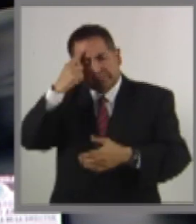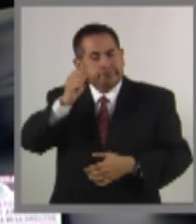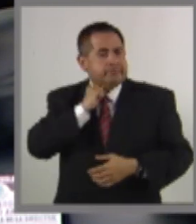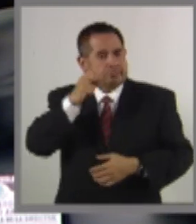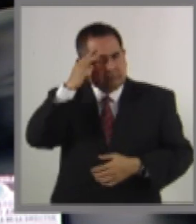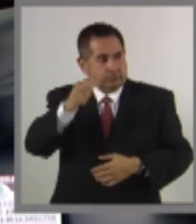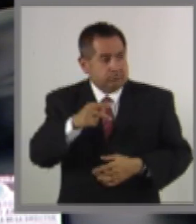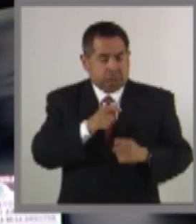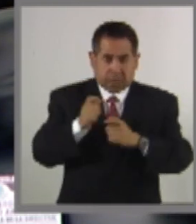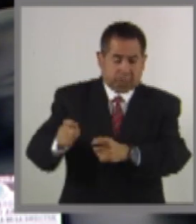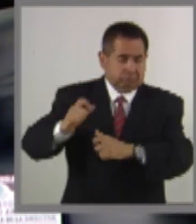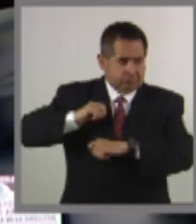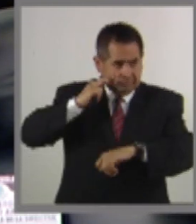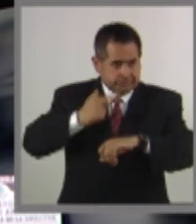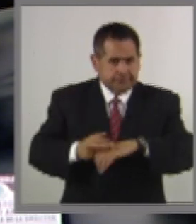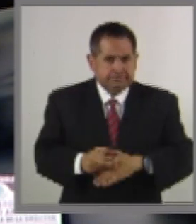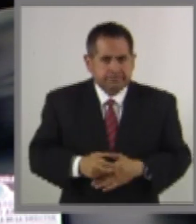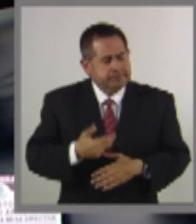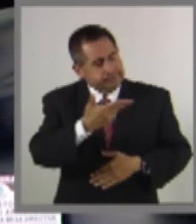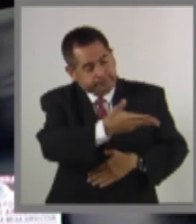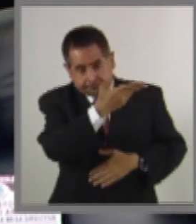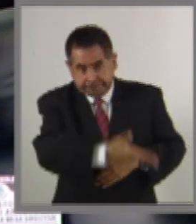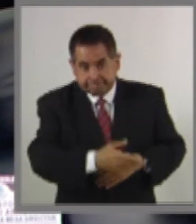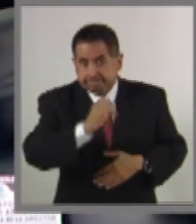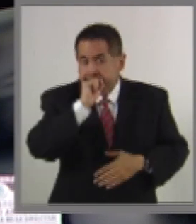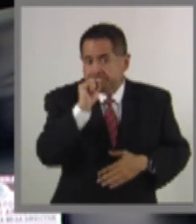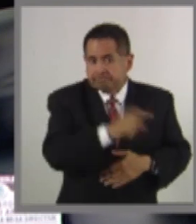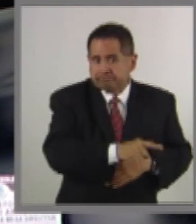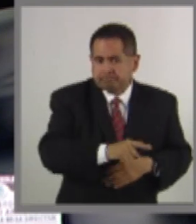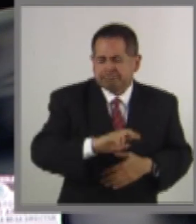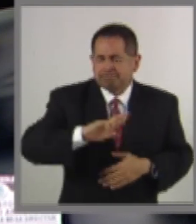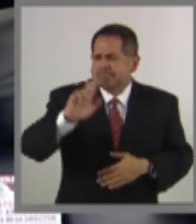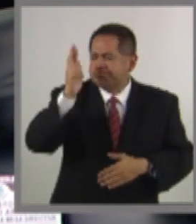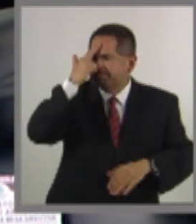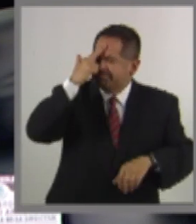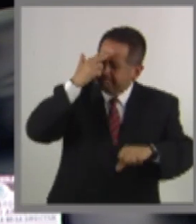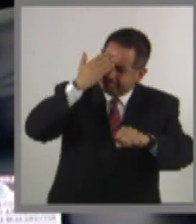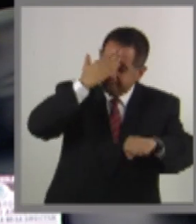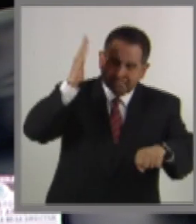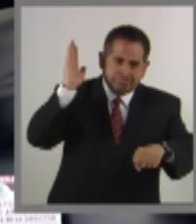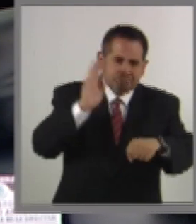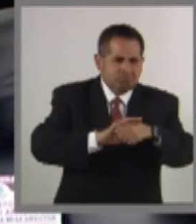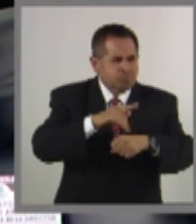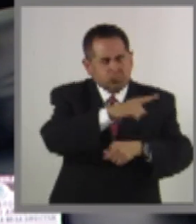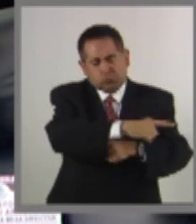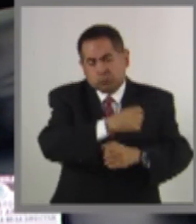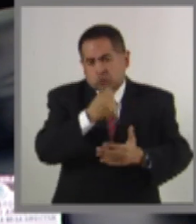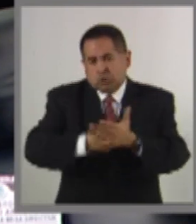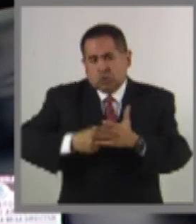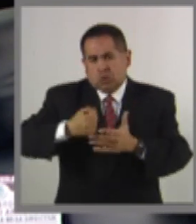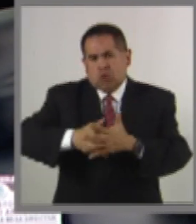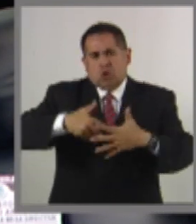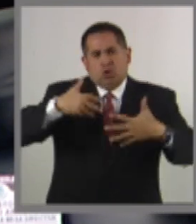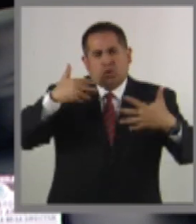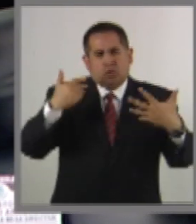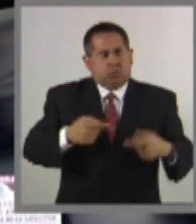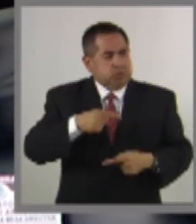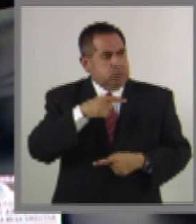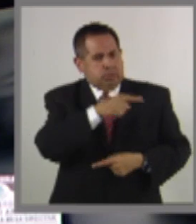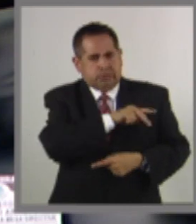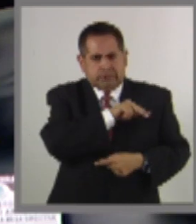República. Senador Barbosa también será recordado por la titánica labor de